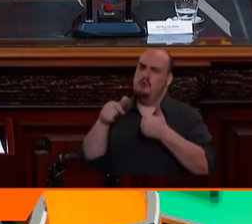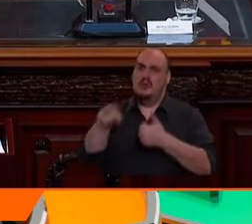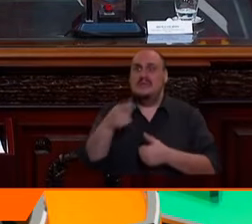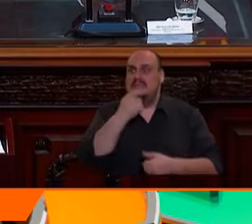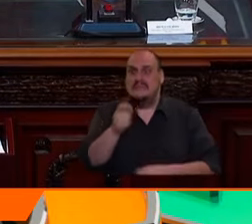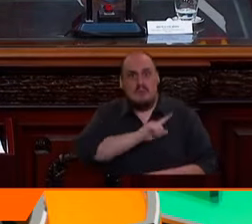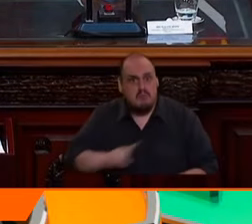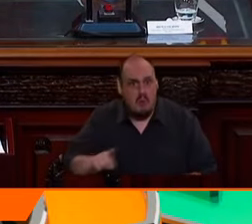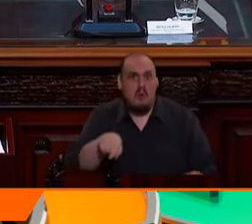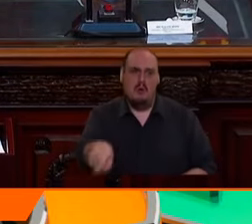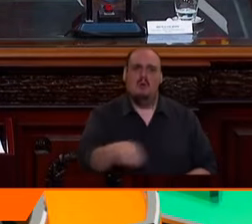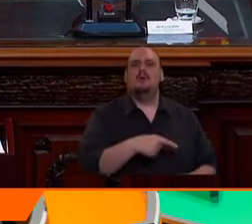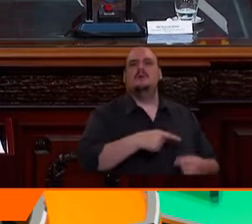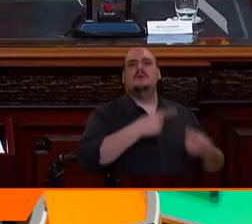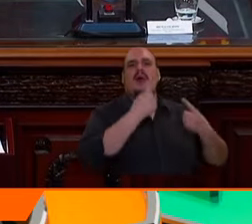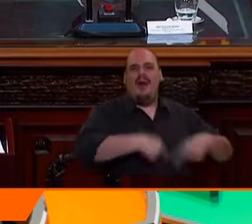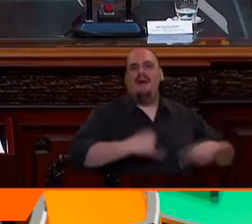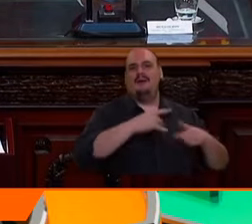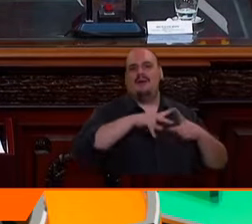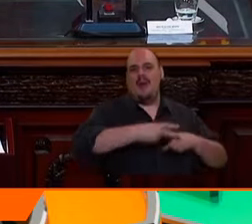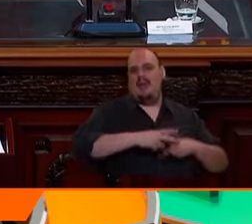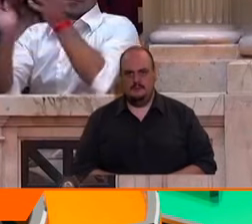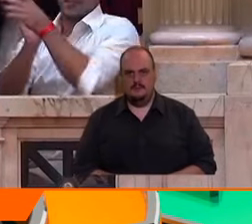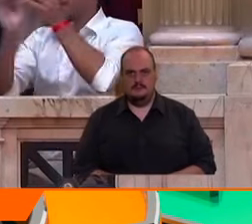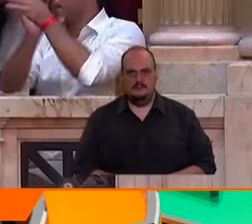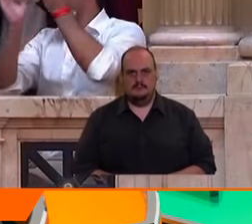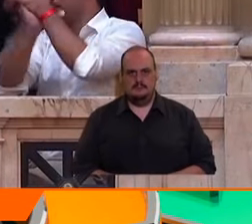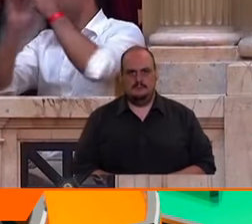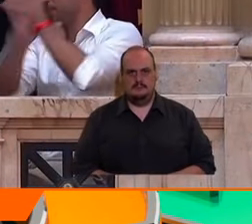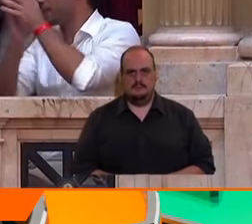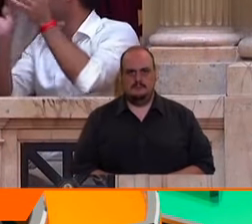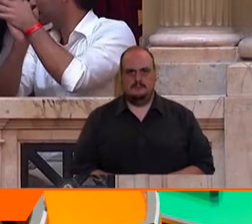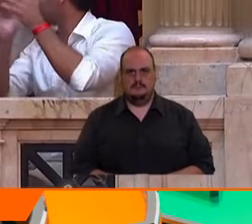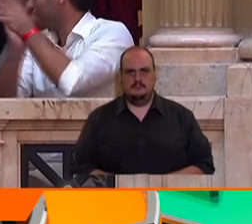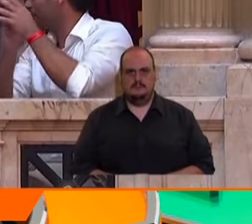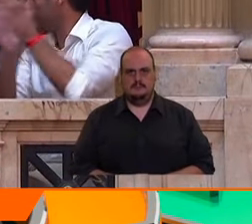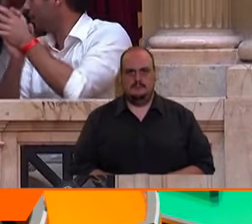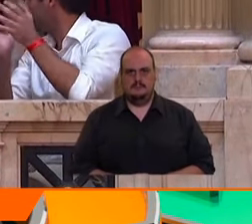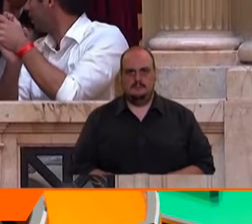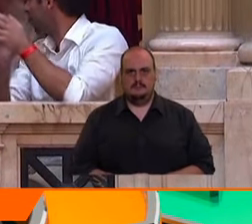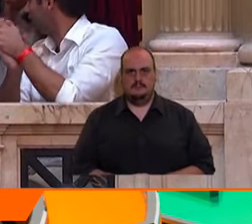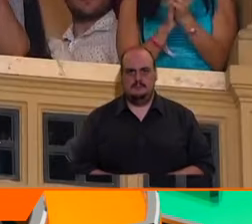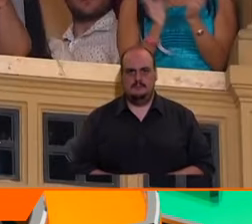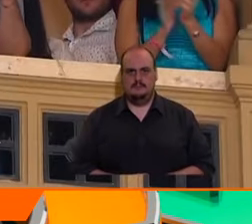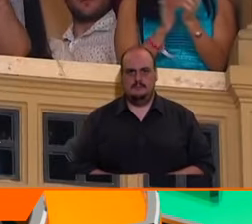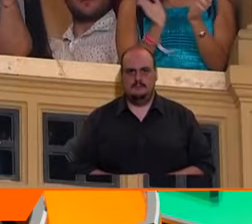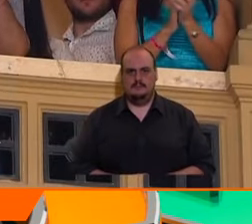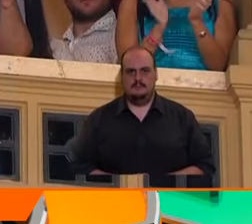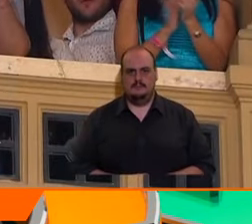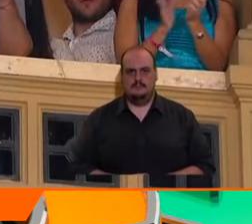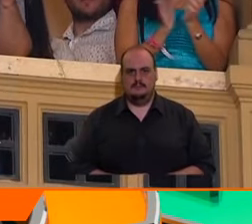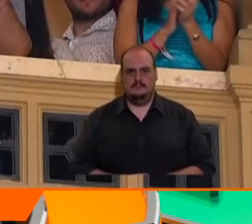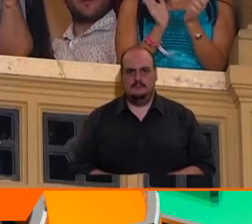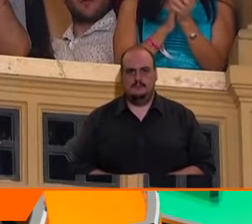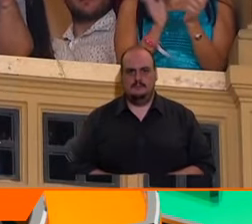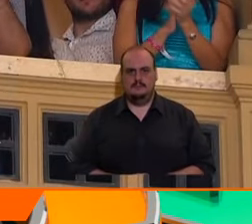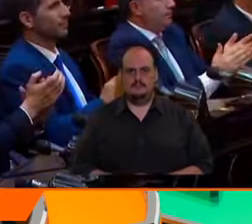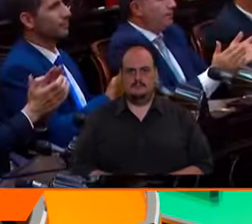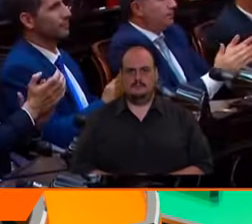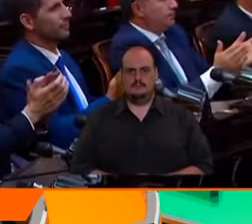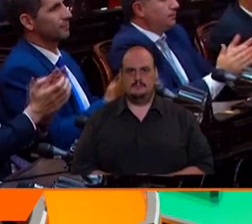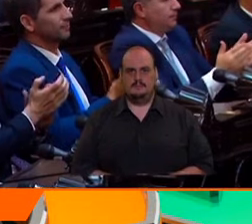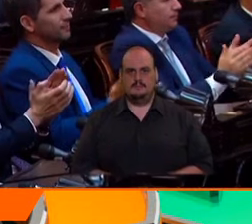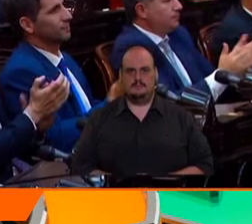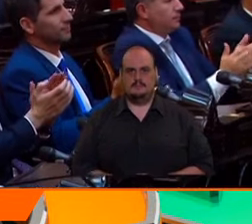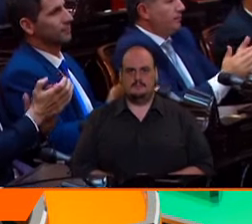La CGT, la Confederación General del Trabajo, que es lo que agrupa a todos los gremios de la República Argentina, se ha caracterizado a nivel mundial por ser un